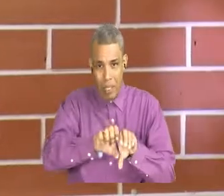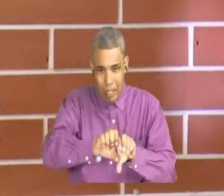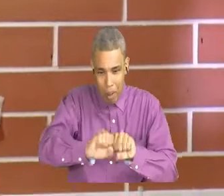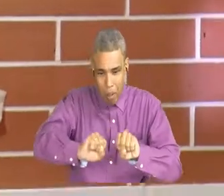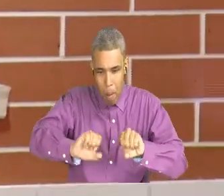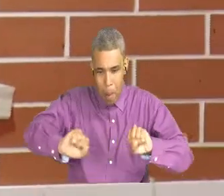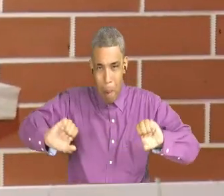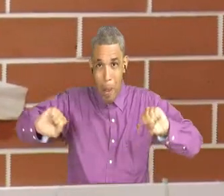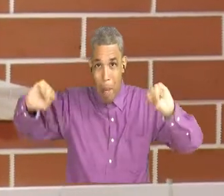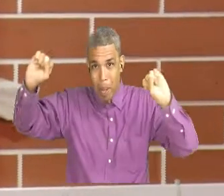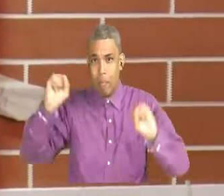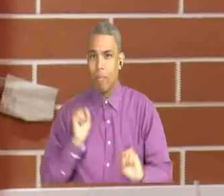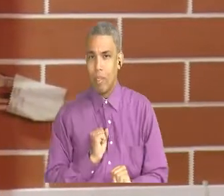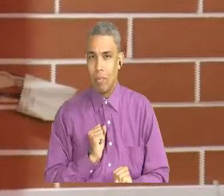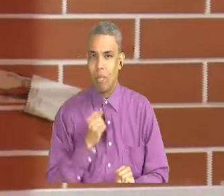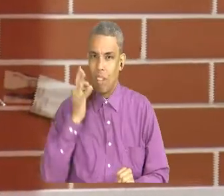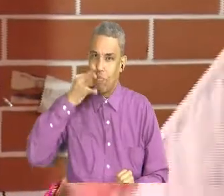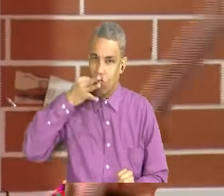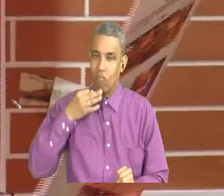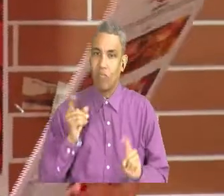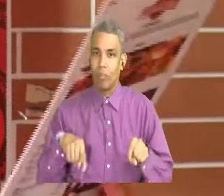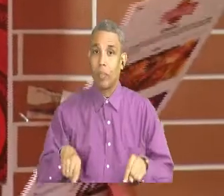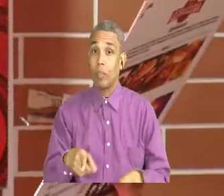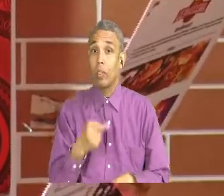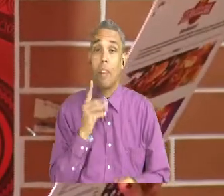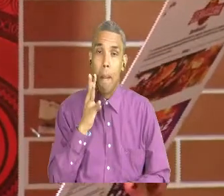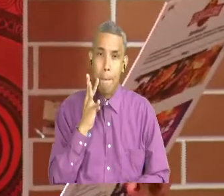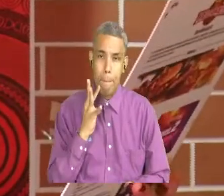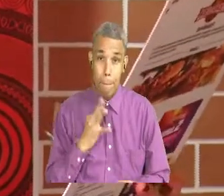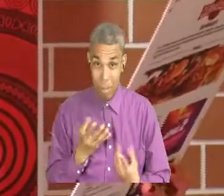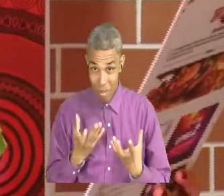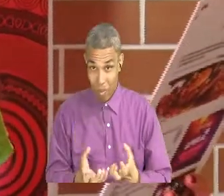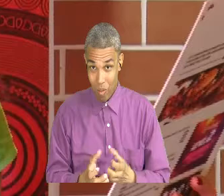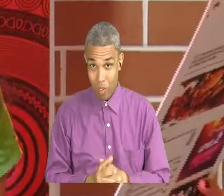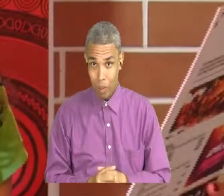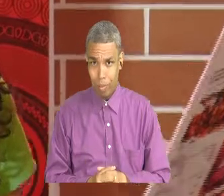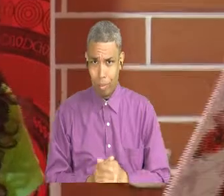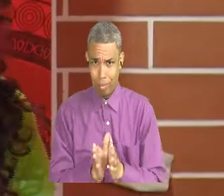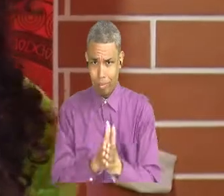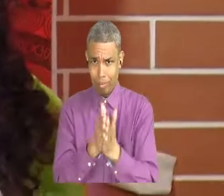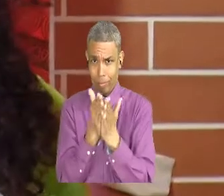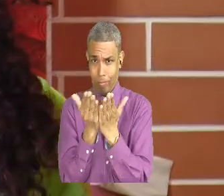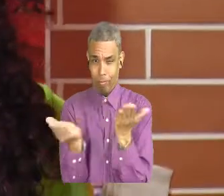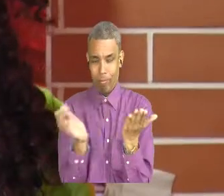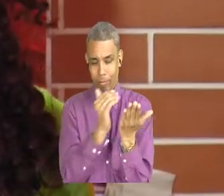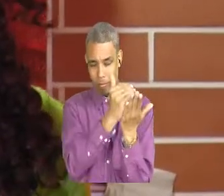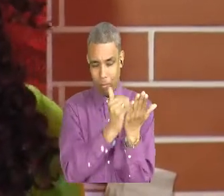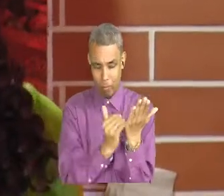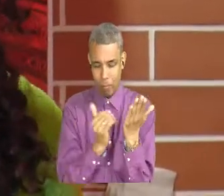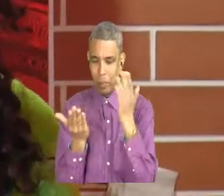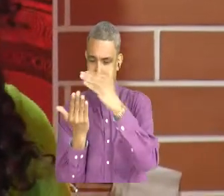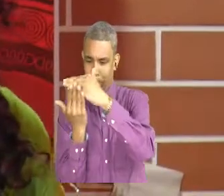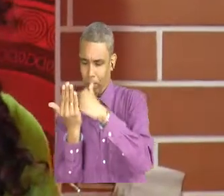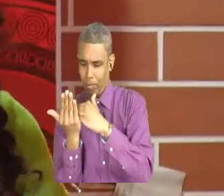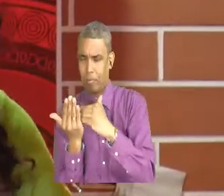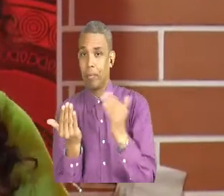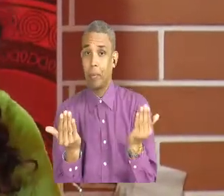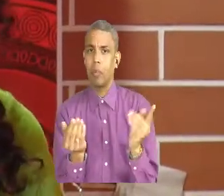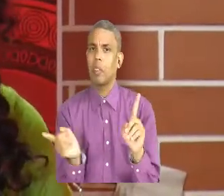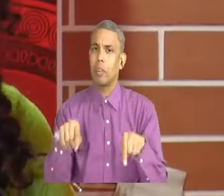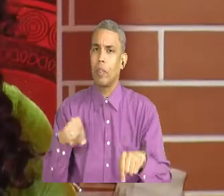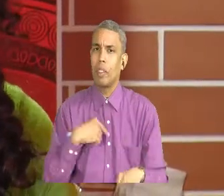yo espero que todos ustedes hayan quedado muy antojados con este amplio menú que tiene la cervecería. También hay variedad de bebidas que pues